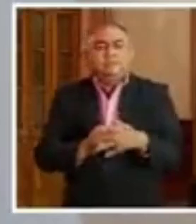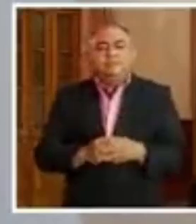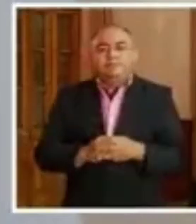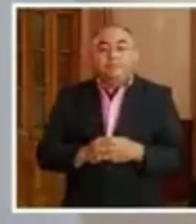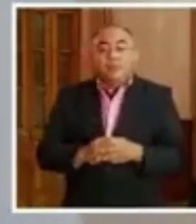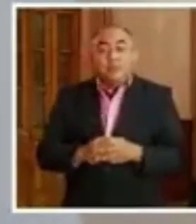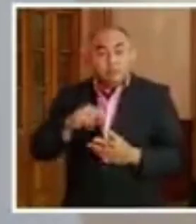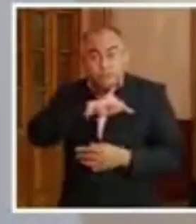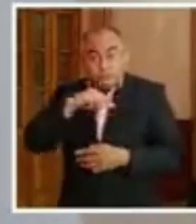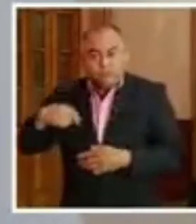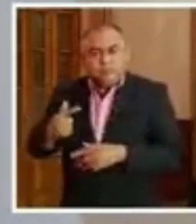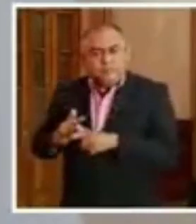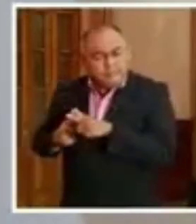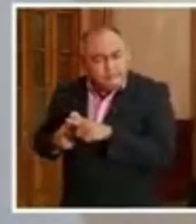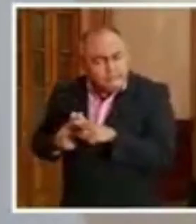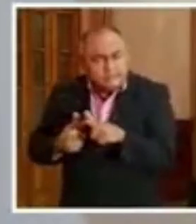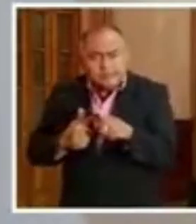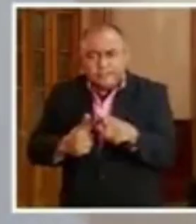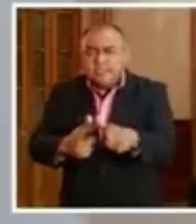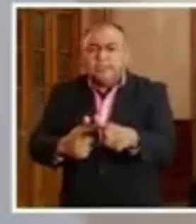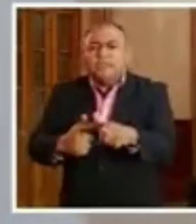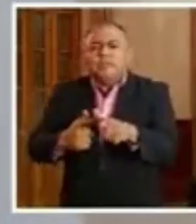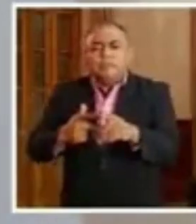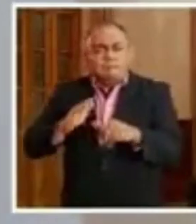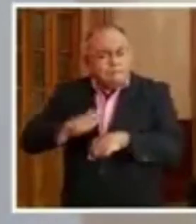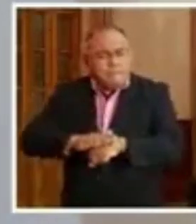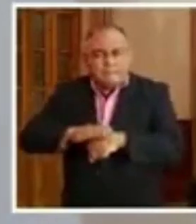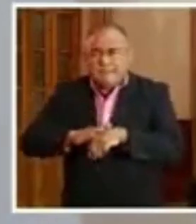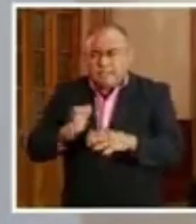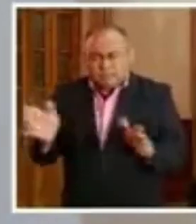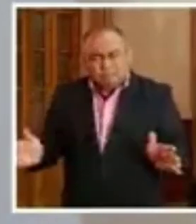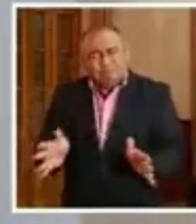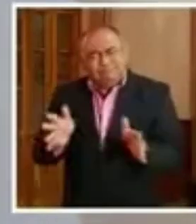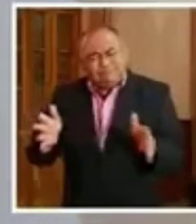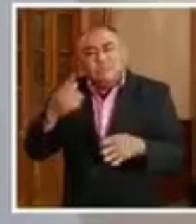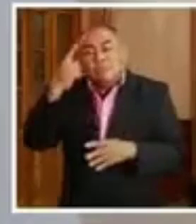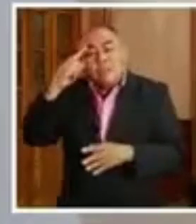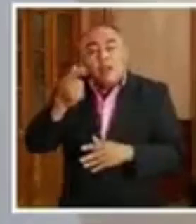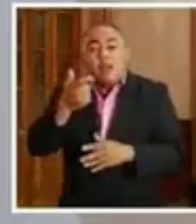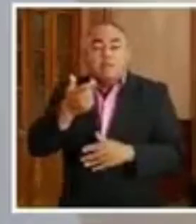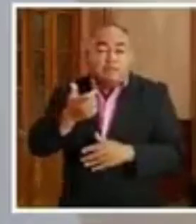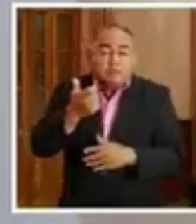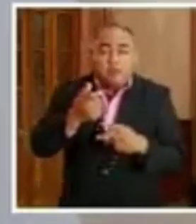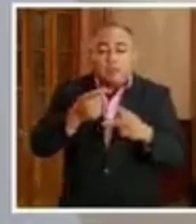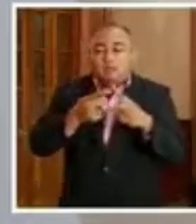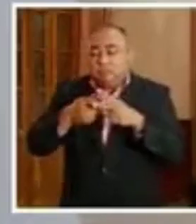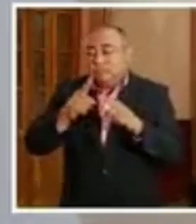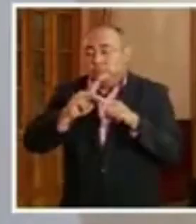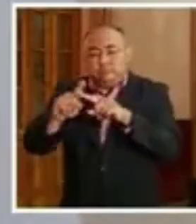Vamos a seguir con la reactivación económica.